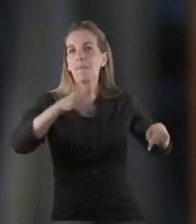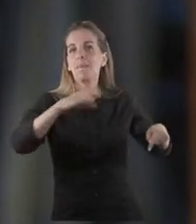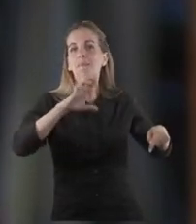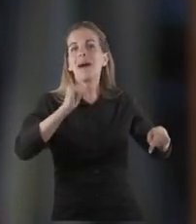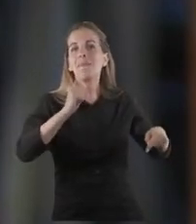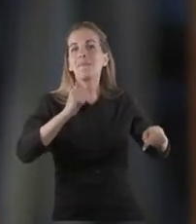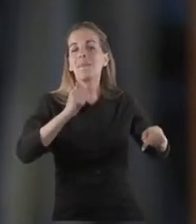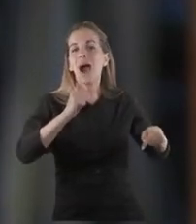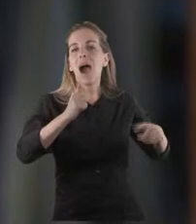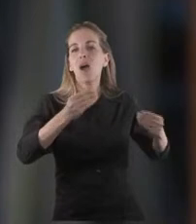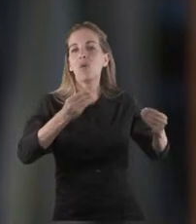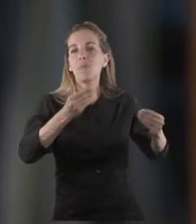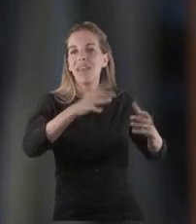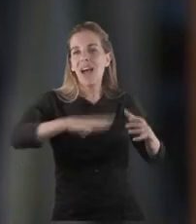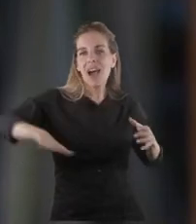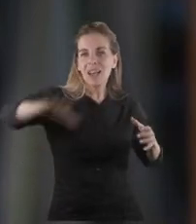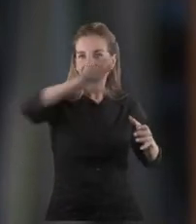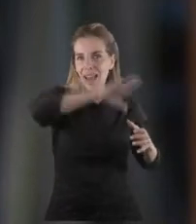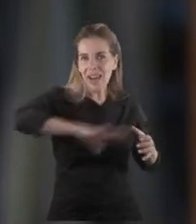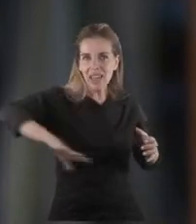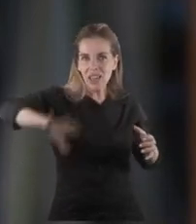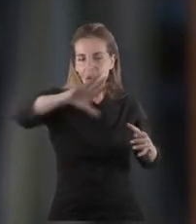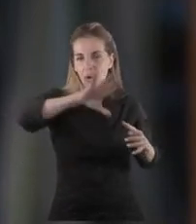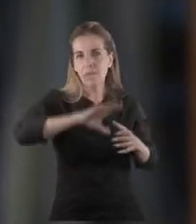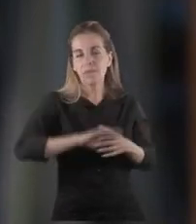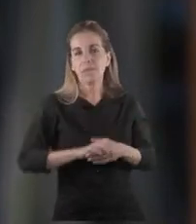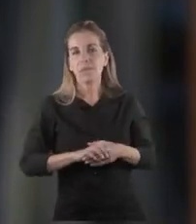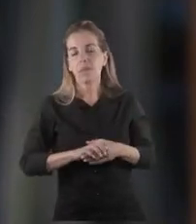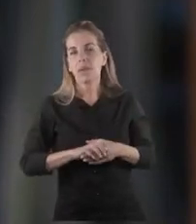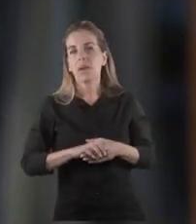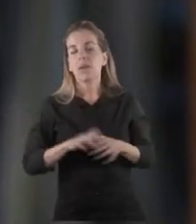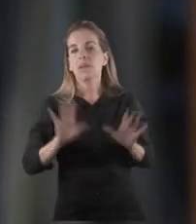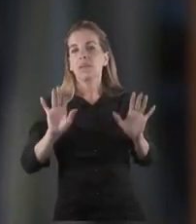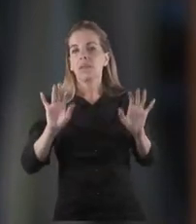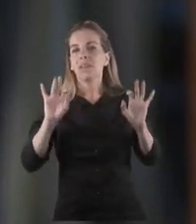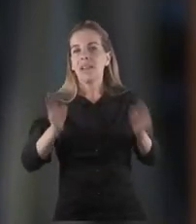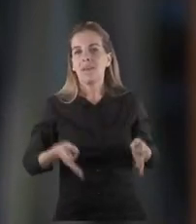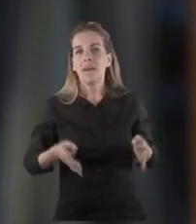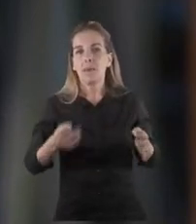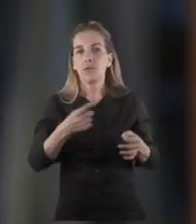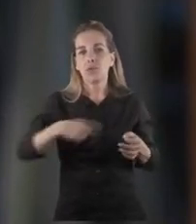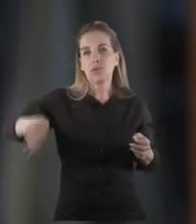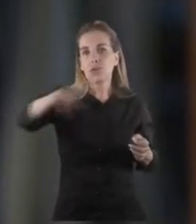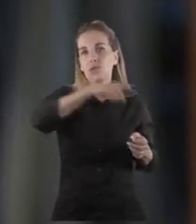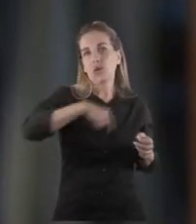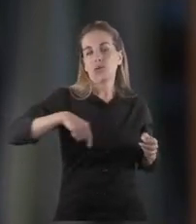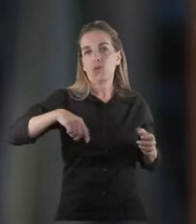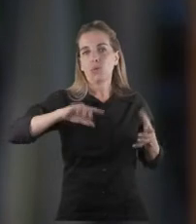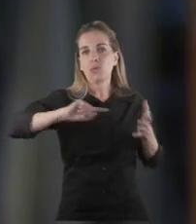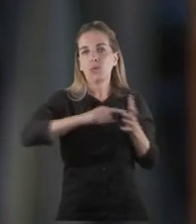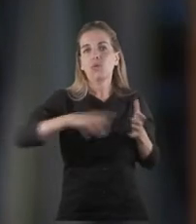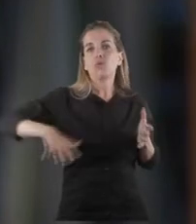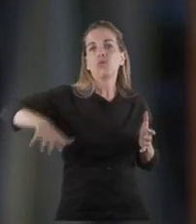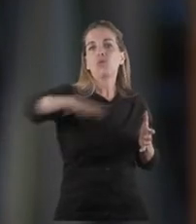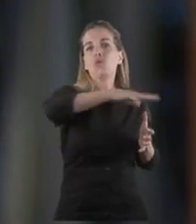Siempre decimos que no estamos solos, que Las Parejas está dentro de una